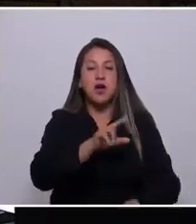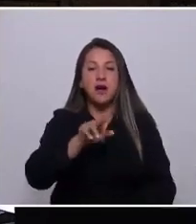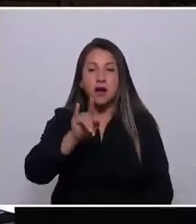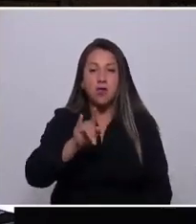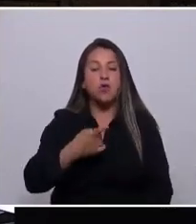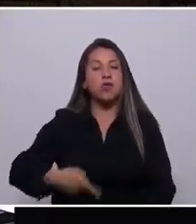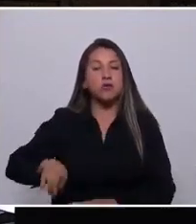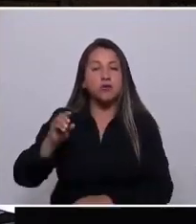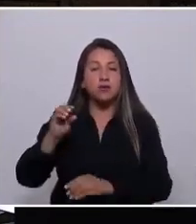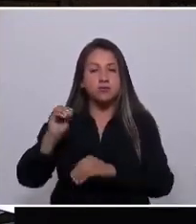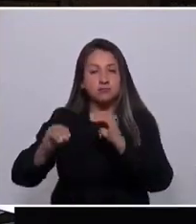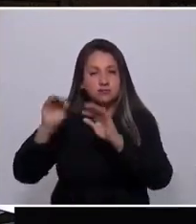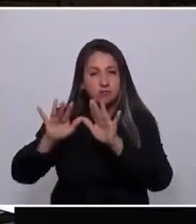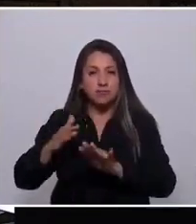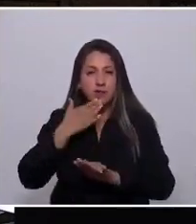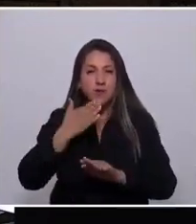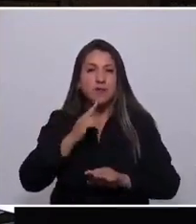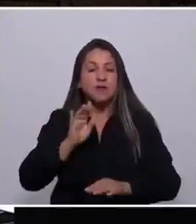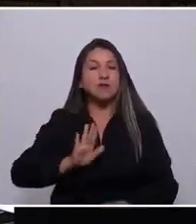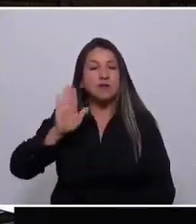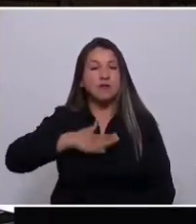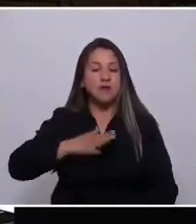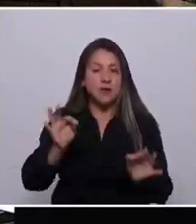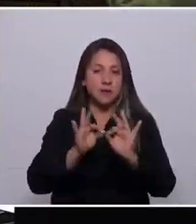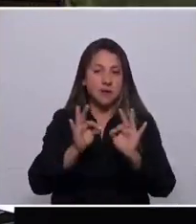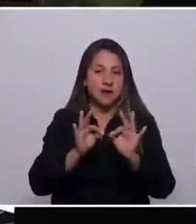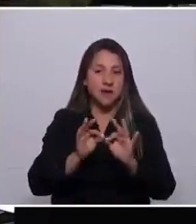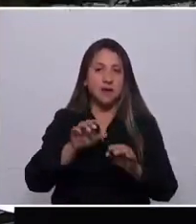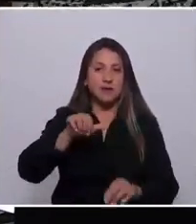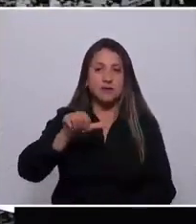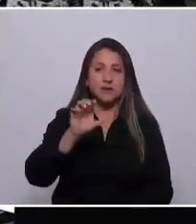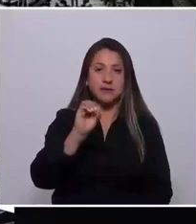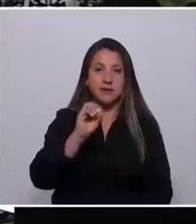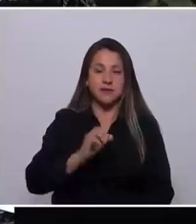autoras. Se ofrece la palabra respecto a la indicación 60.